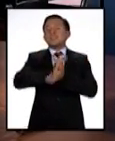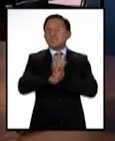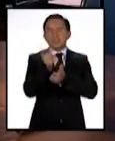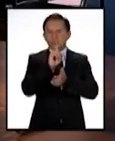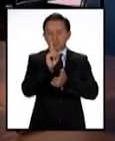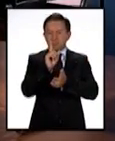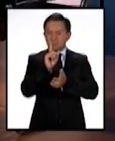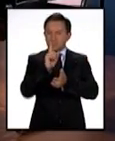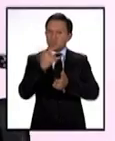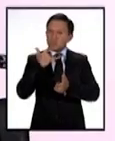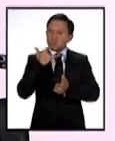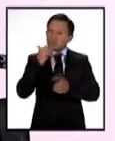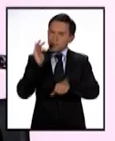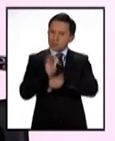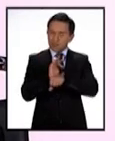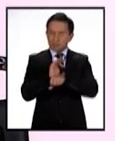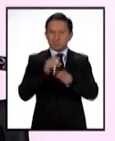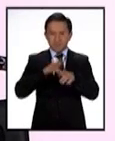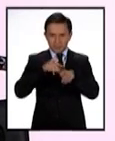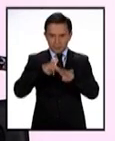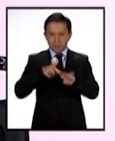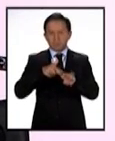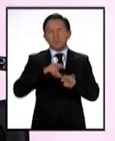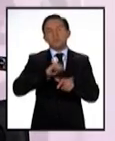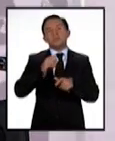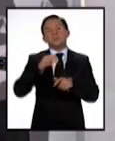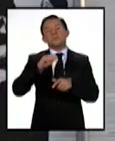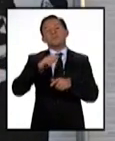Seguimos adelante en Nosotros los Otros.